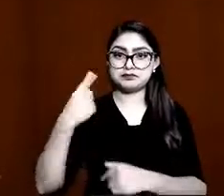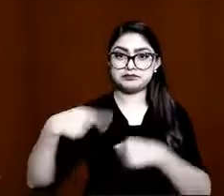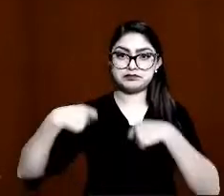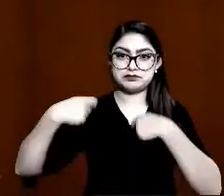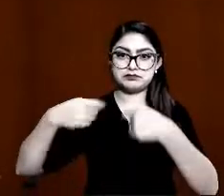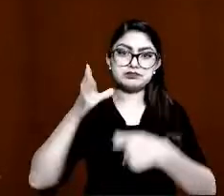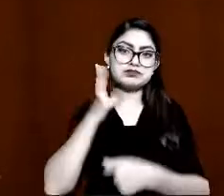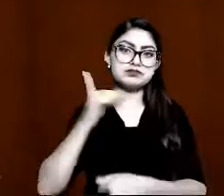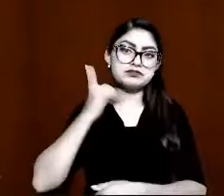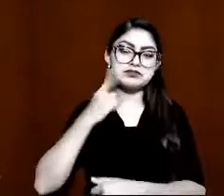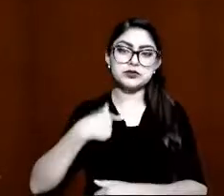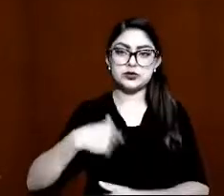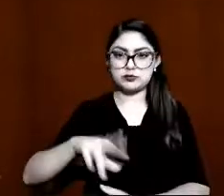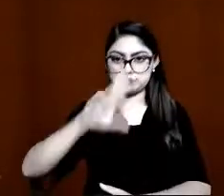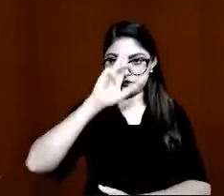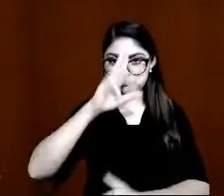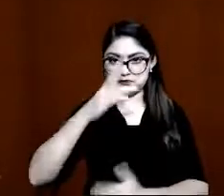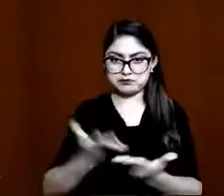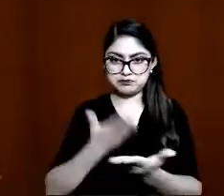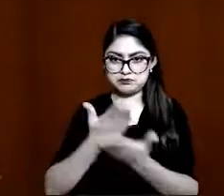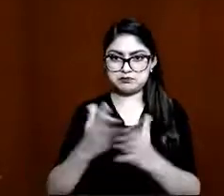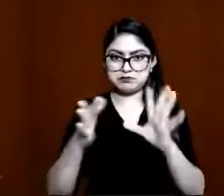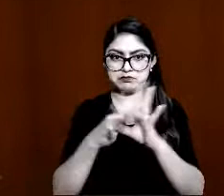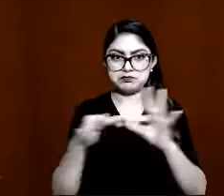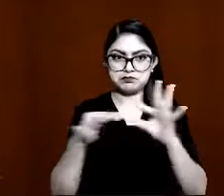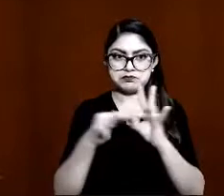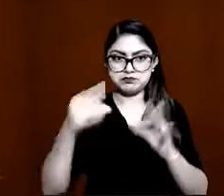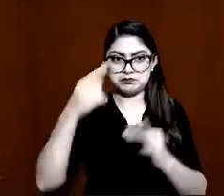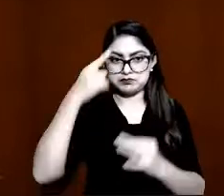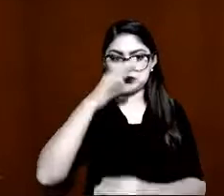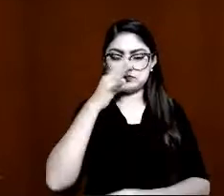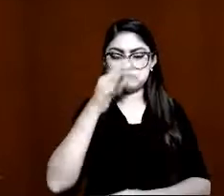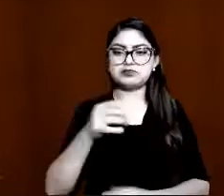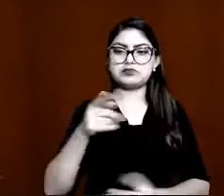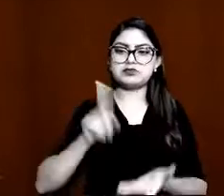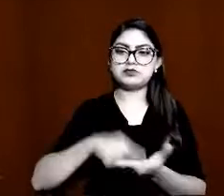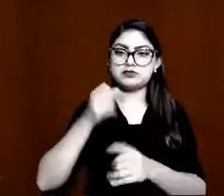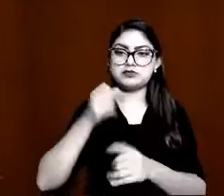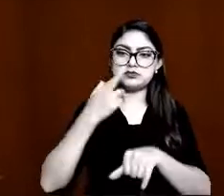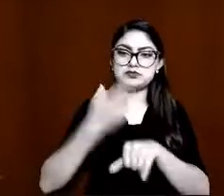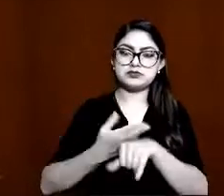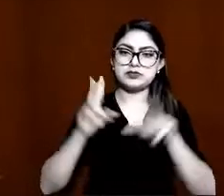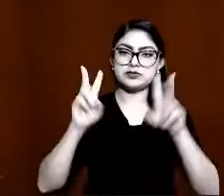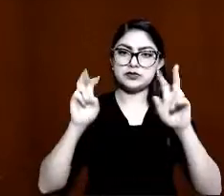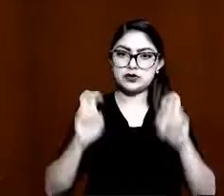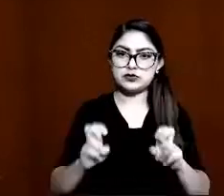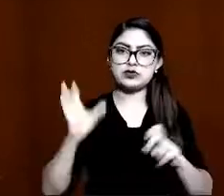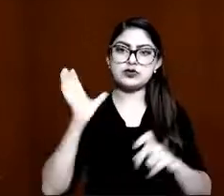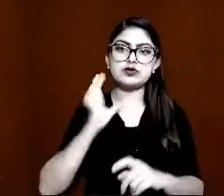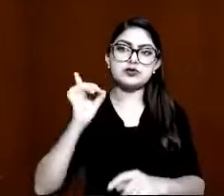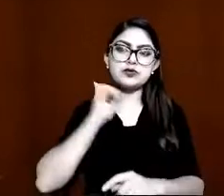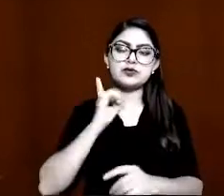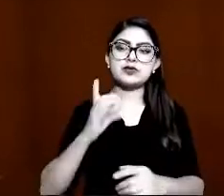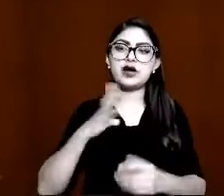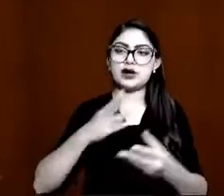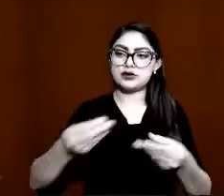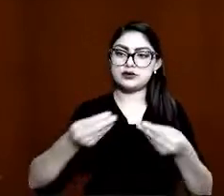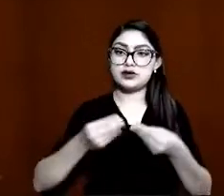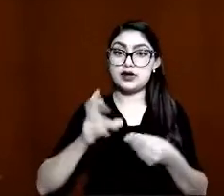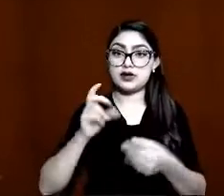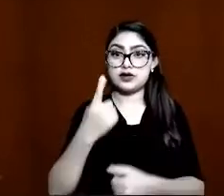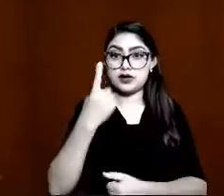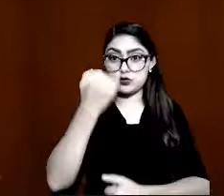usted para hacer de su conocimiento que la Secretaría de Asuntos Parlamentarios recibió 31 iniciativas